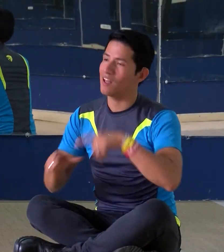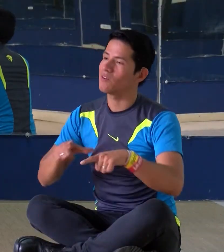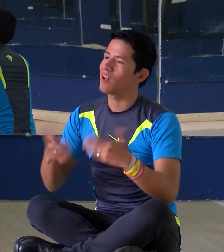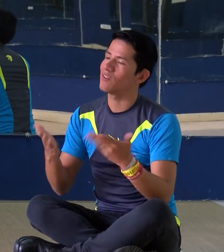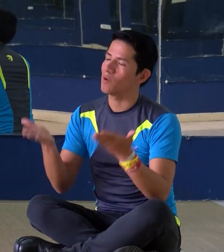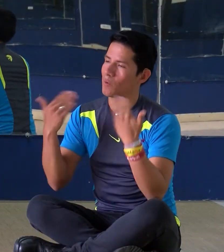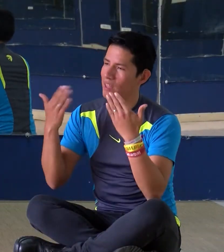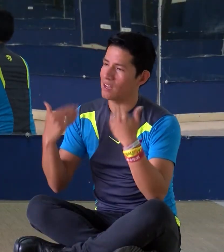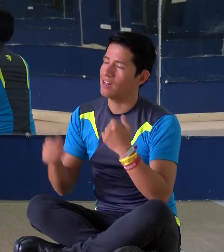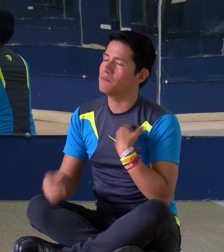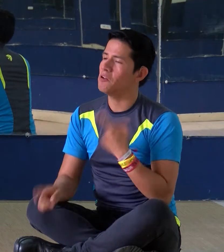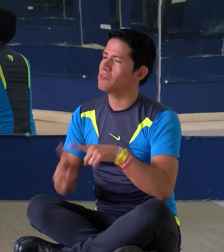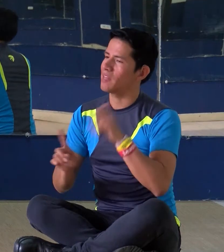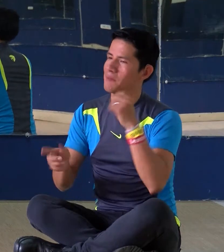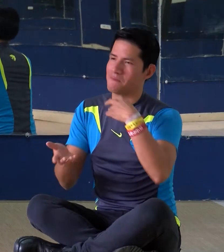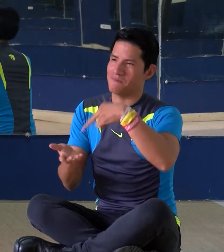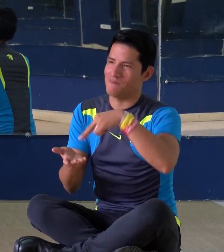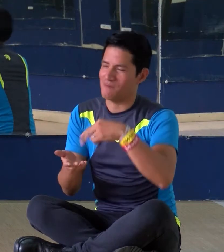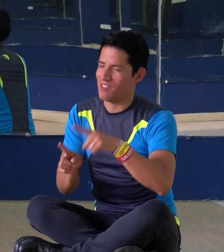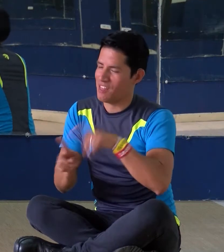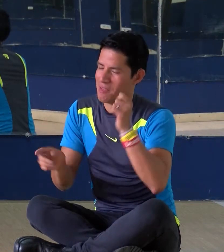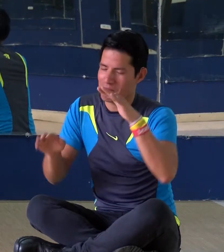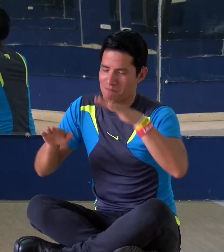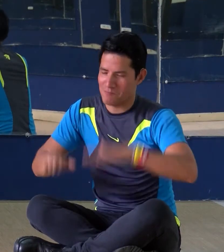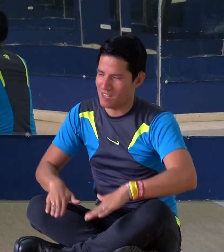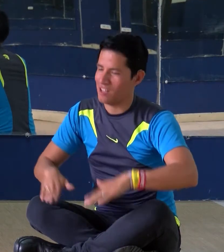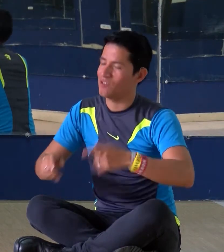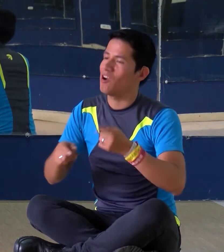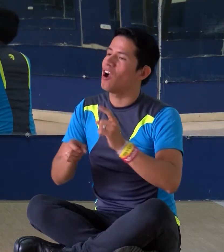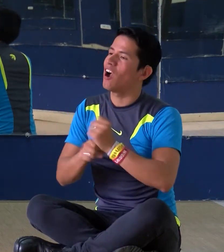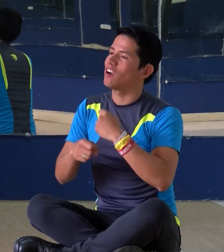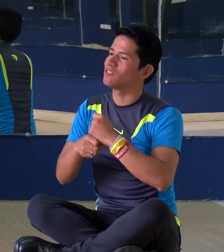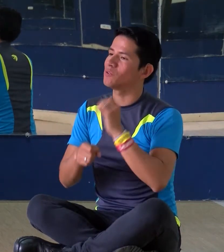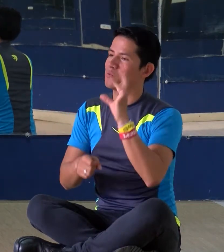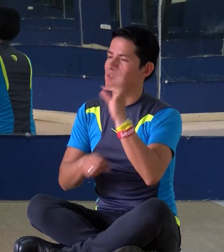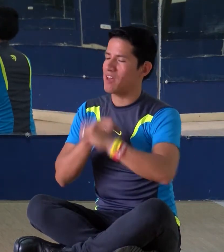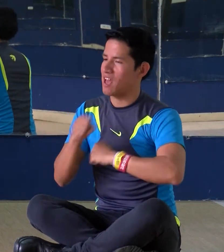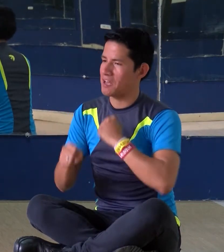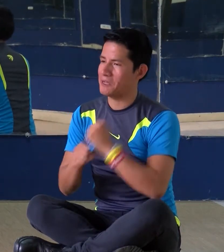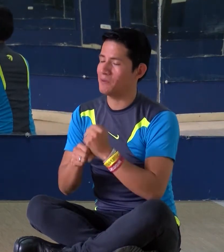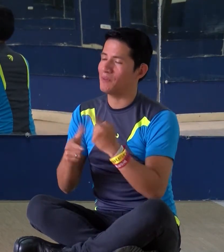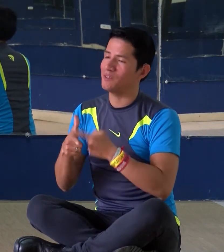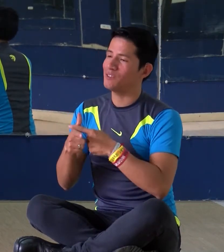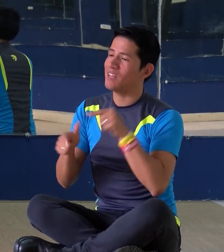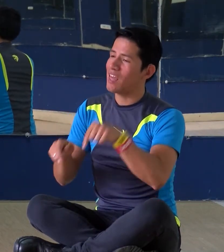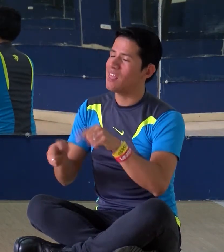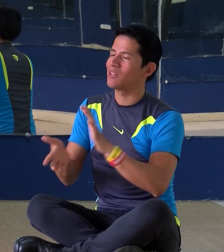Yo aprendí a bailar en Guayaquil. Desde muy pequeño en realidad, más o menos cuando tenía nueve años.